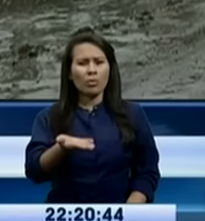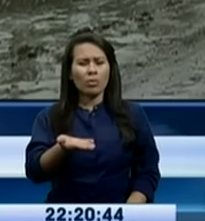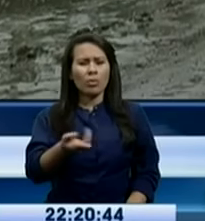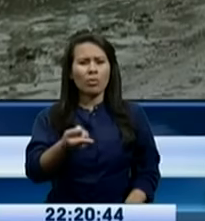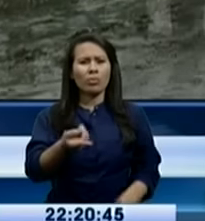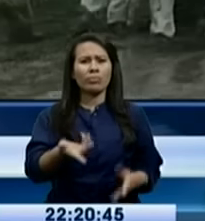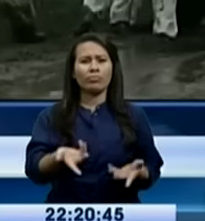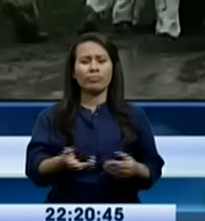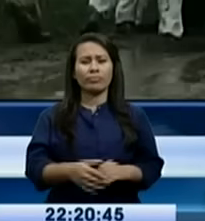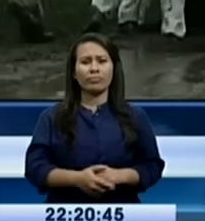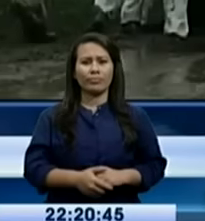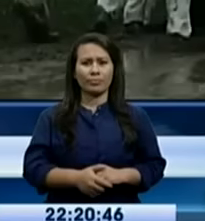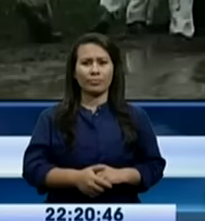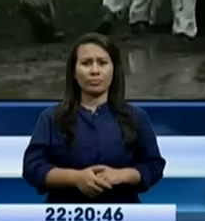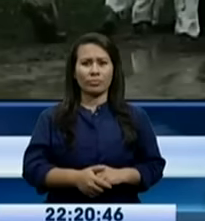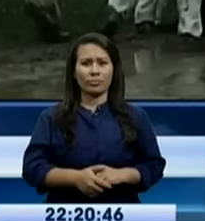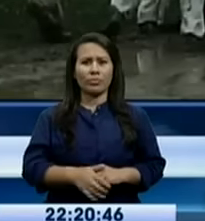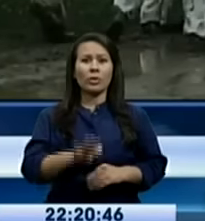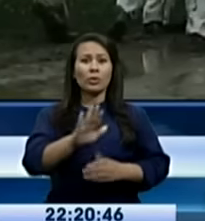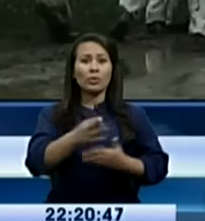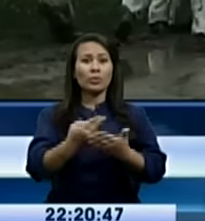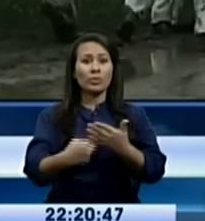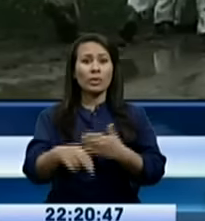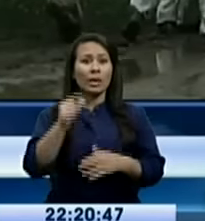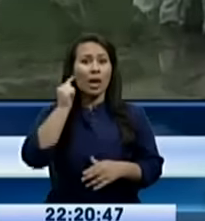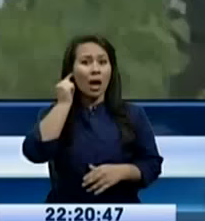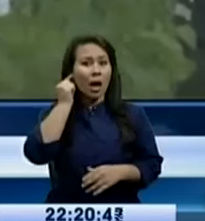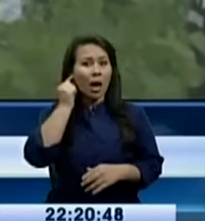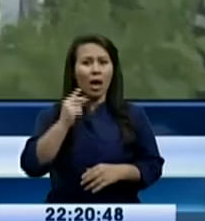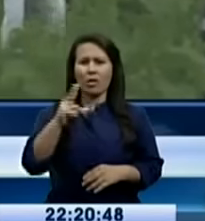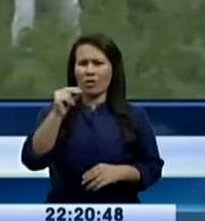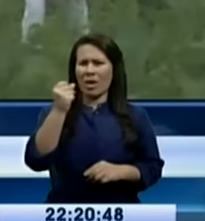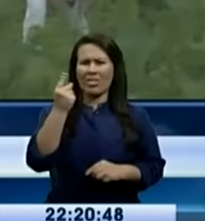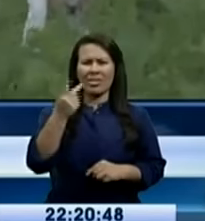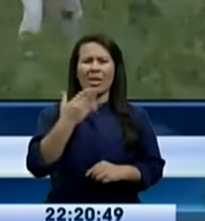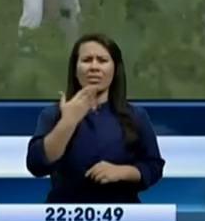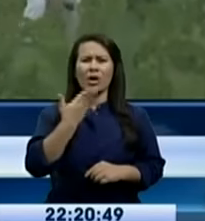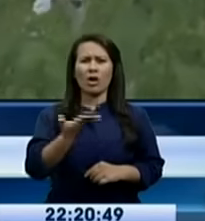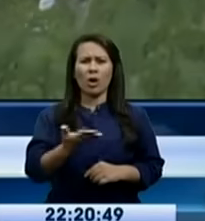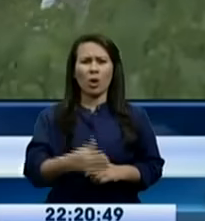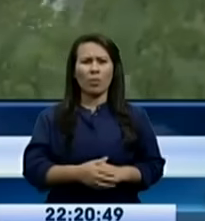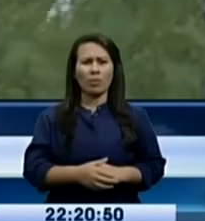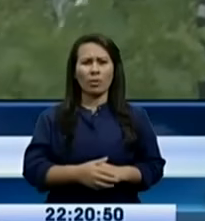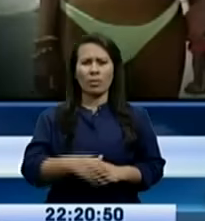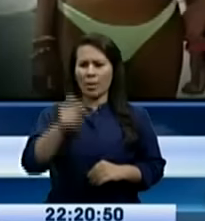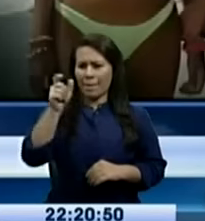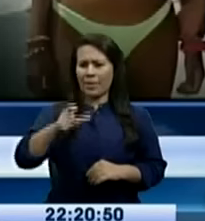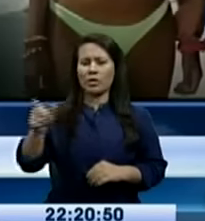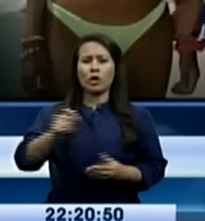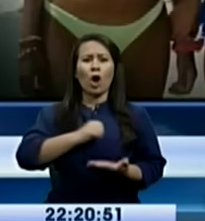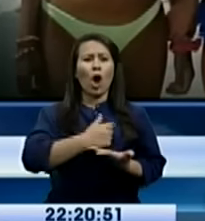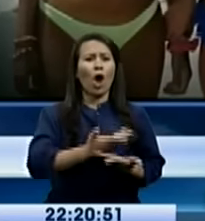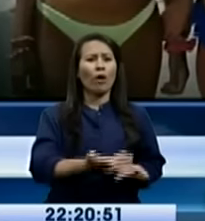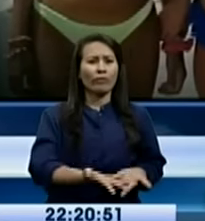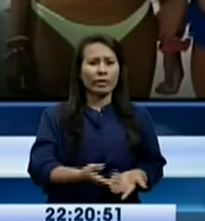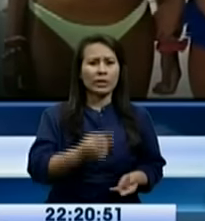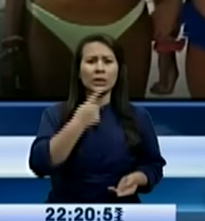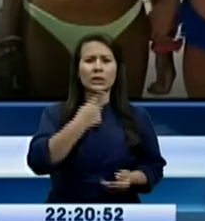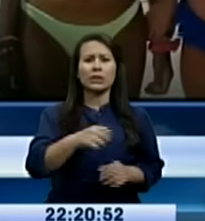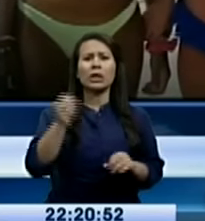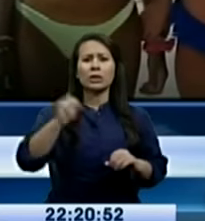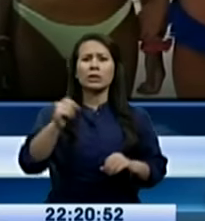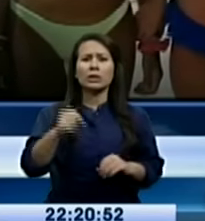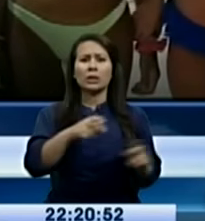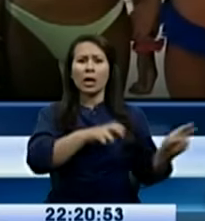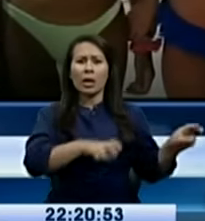actuado sus hijas, ¿no? No les cierra esta confesión del supuesto asesino, diciendo que ellas se habían quedado